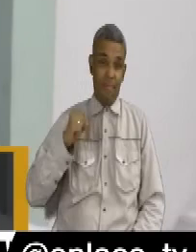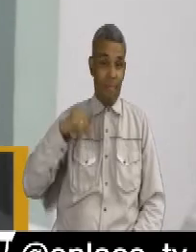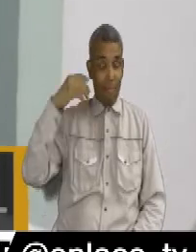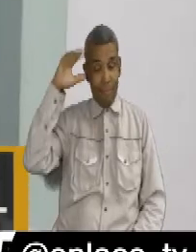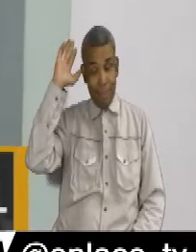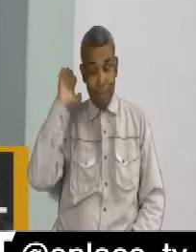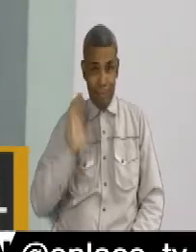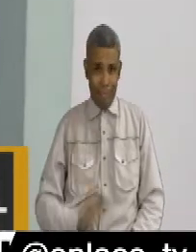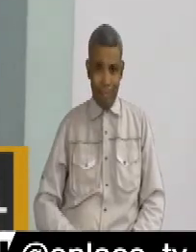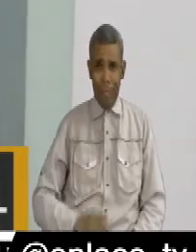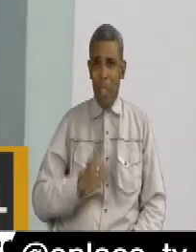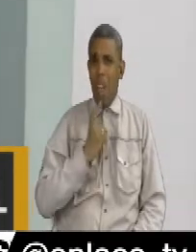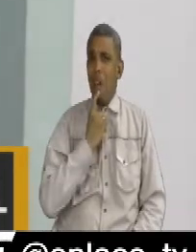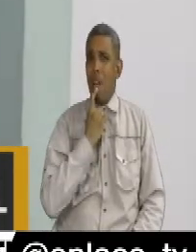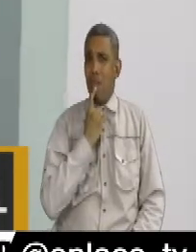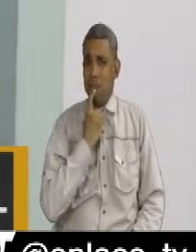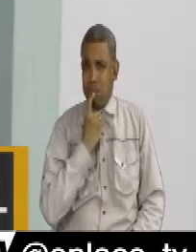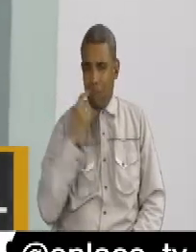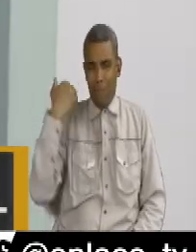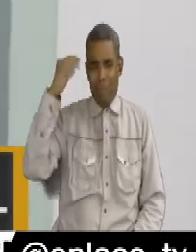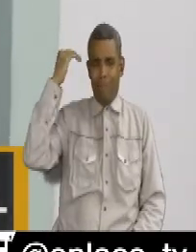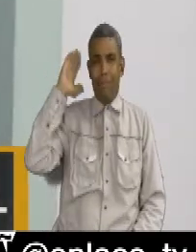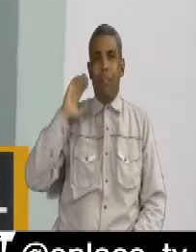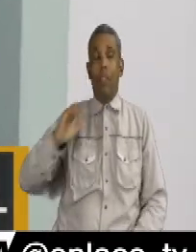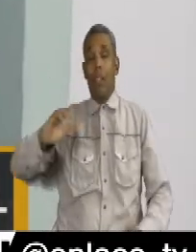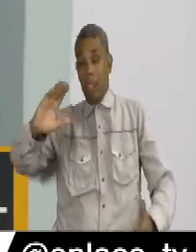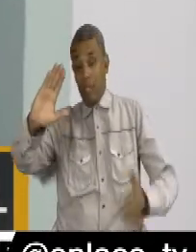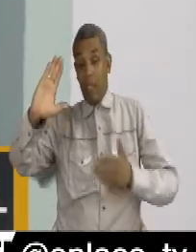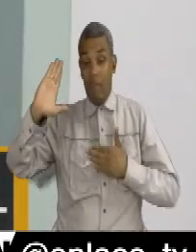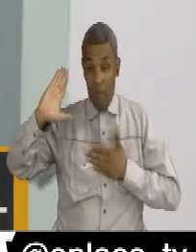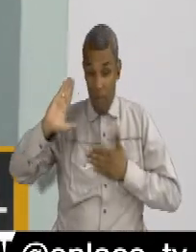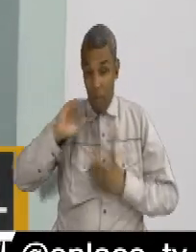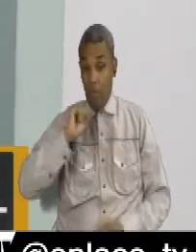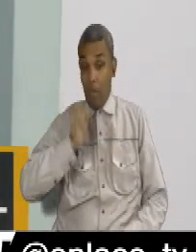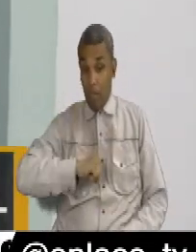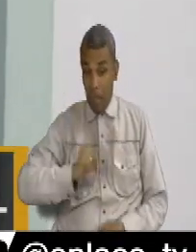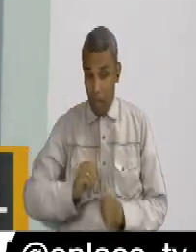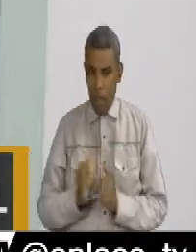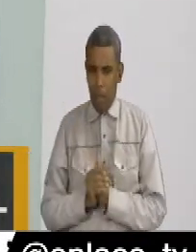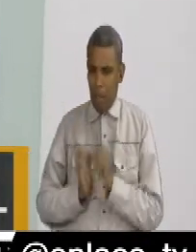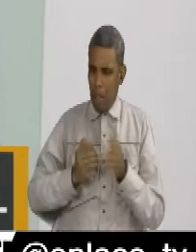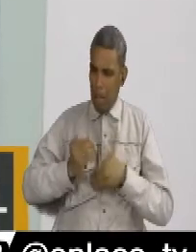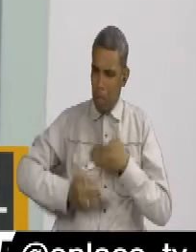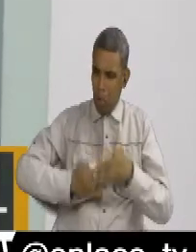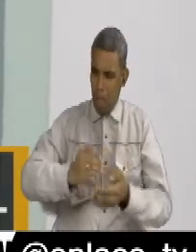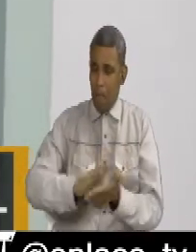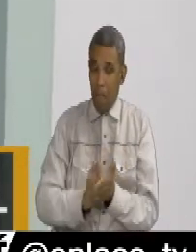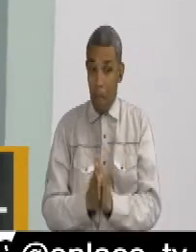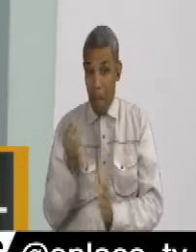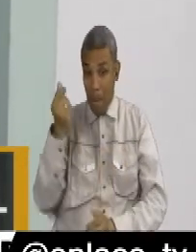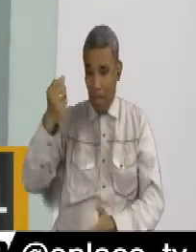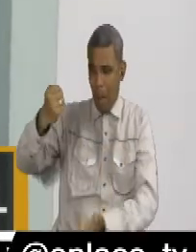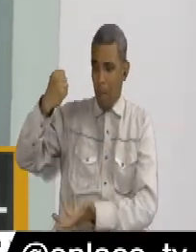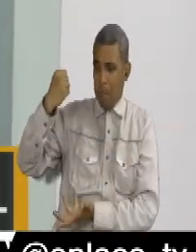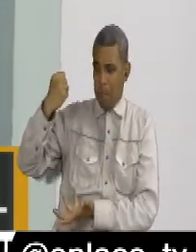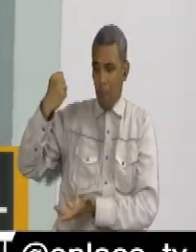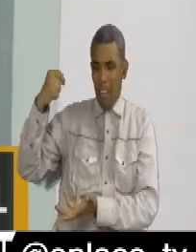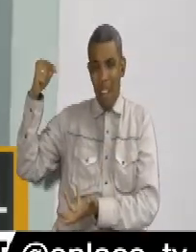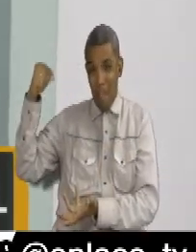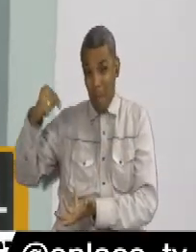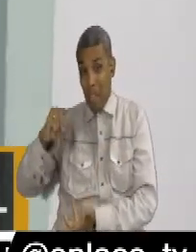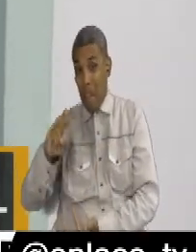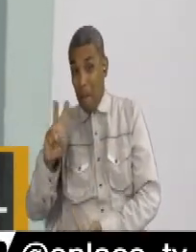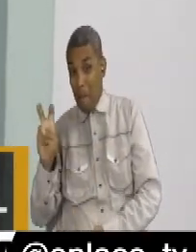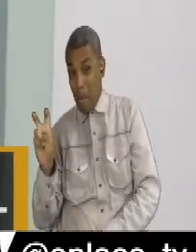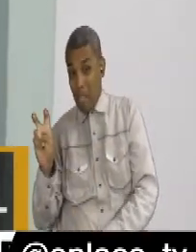Le dijo a la federación que de los procesos de paz de los 28 billones iba a salir el recurso para educación. Le dijo